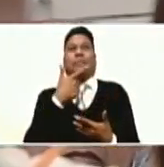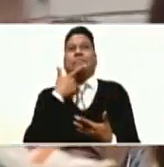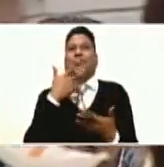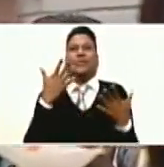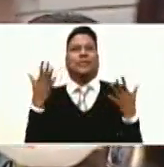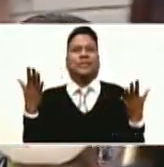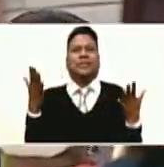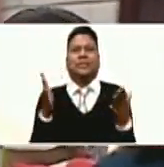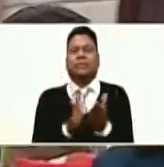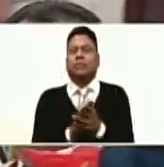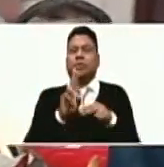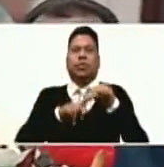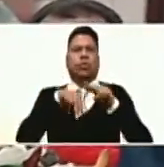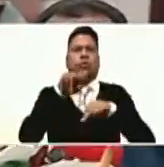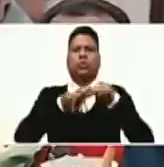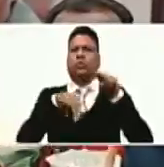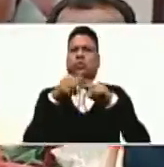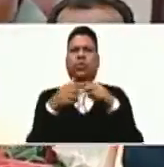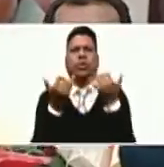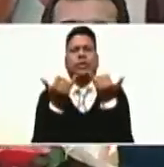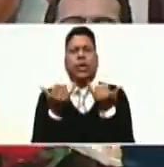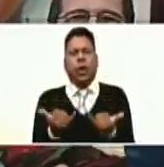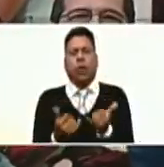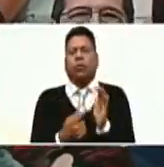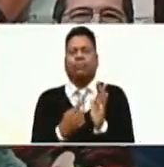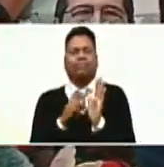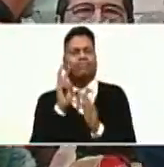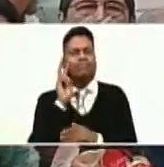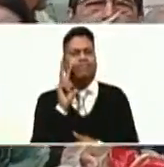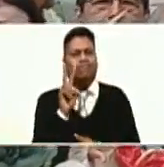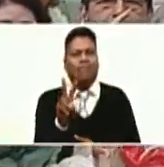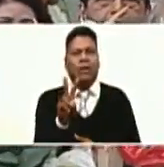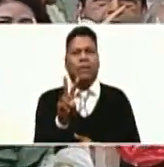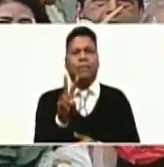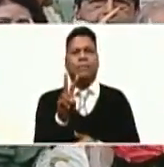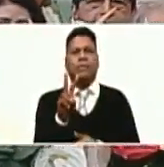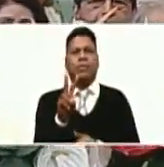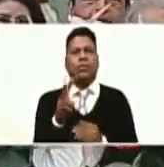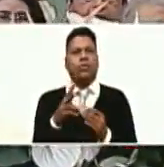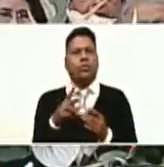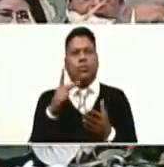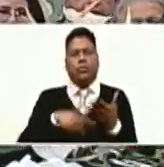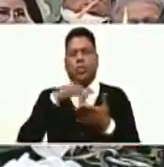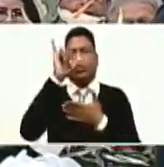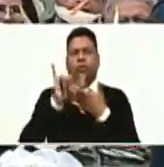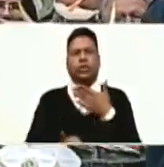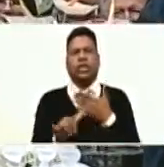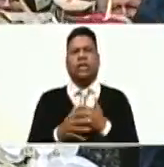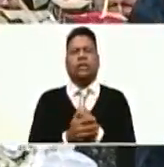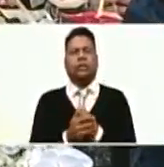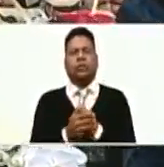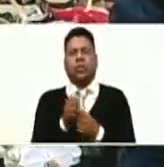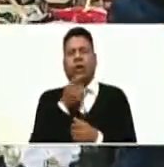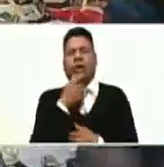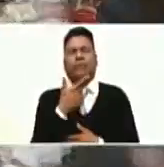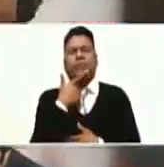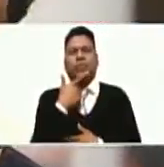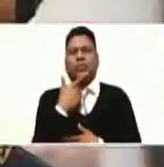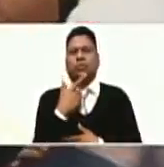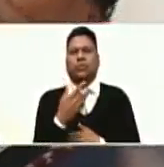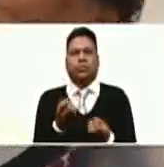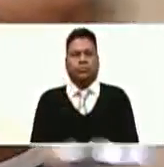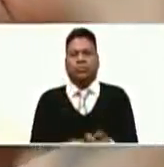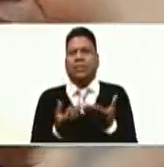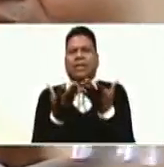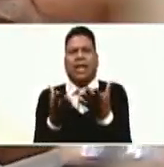construyó y que nosotros hoy estamos viendo los frutos de ese proyecto hermoso, que es el proyecto de dignificar